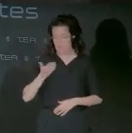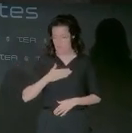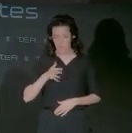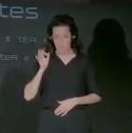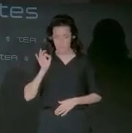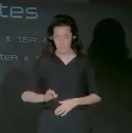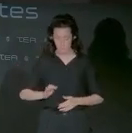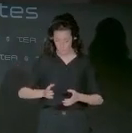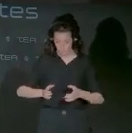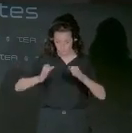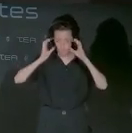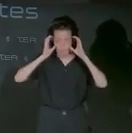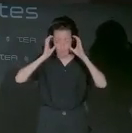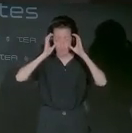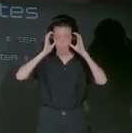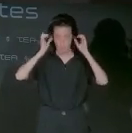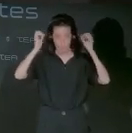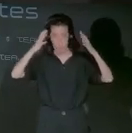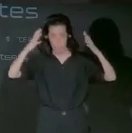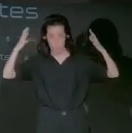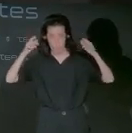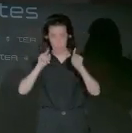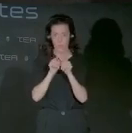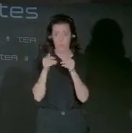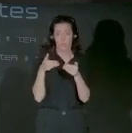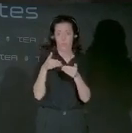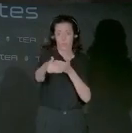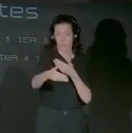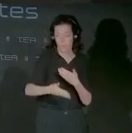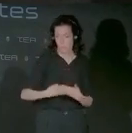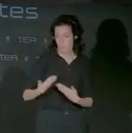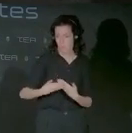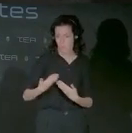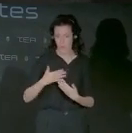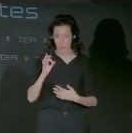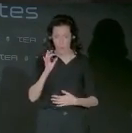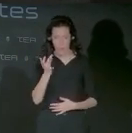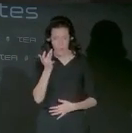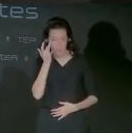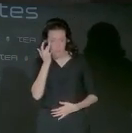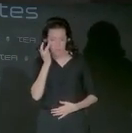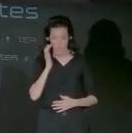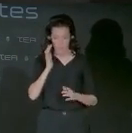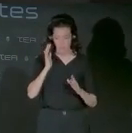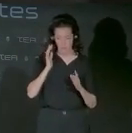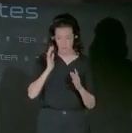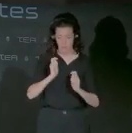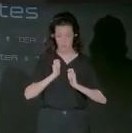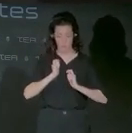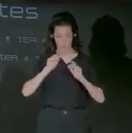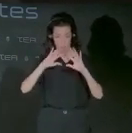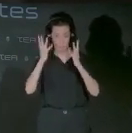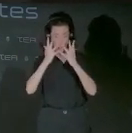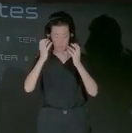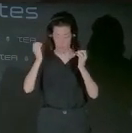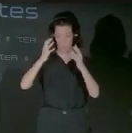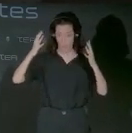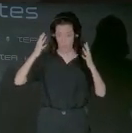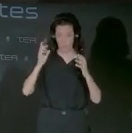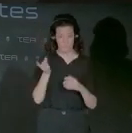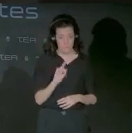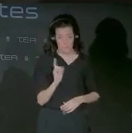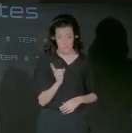una lentilla o cosas así, cuando realmente no va a ser así para nada. Entonces, eso, que me gustaría no